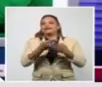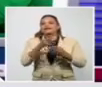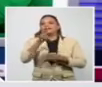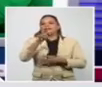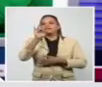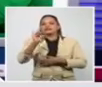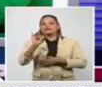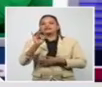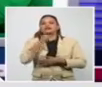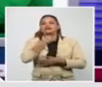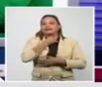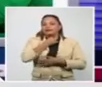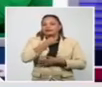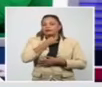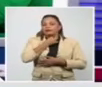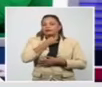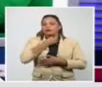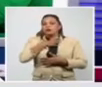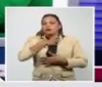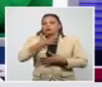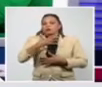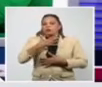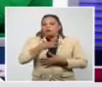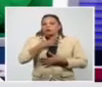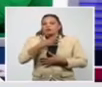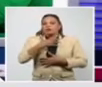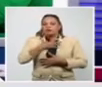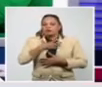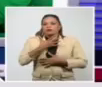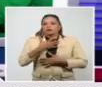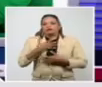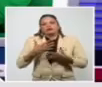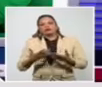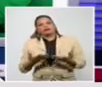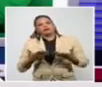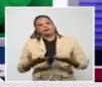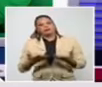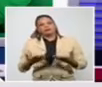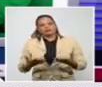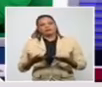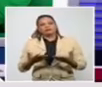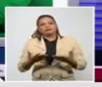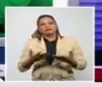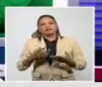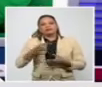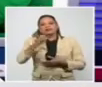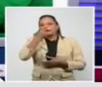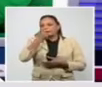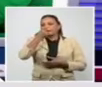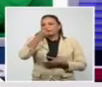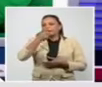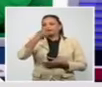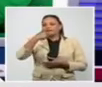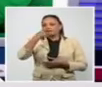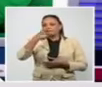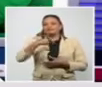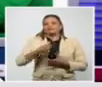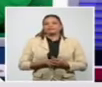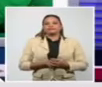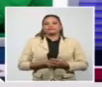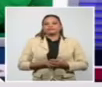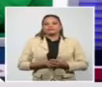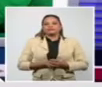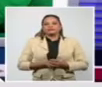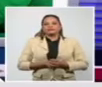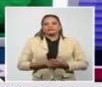enero con falta de aire, decaimiento y secreción nasal.